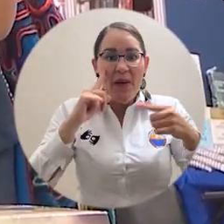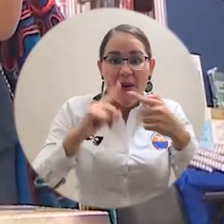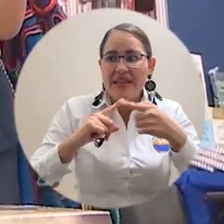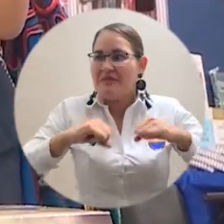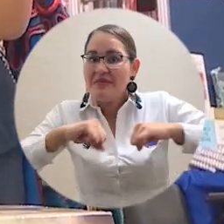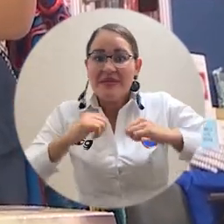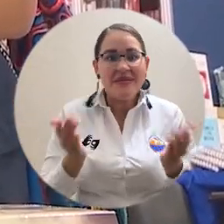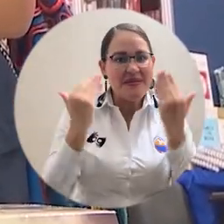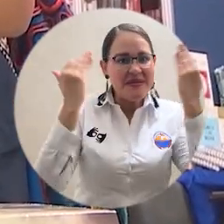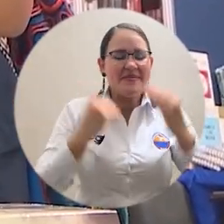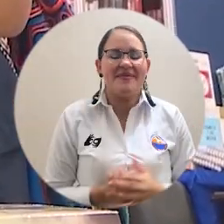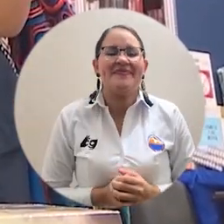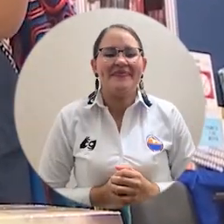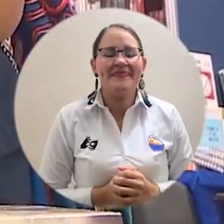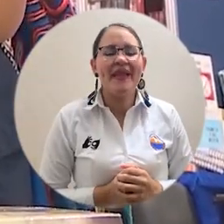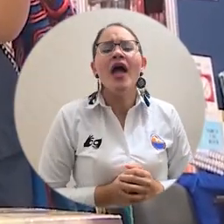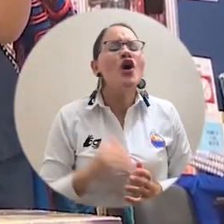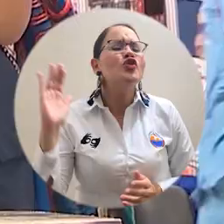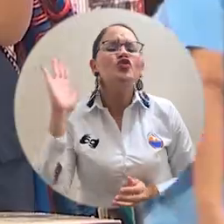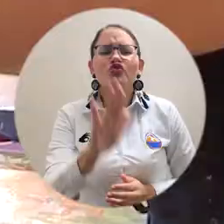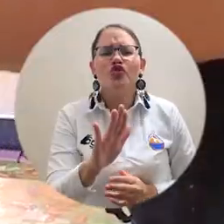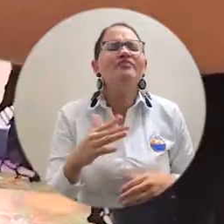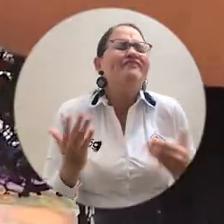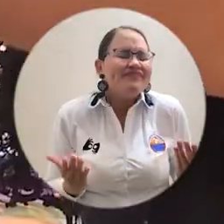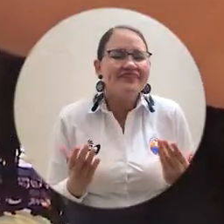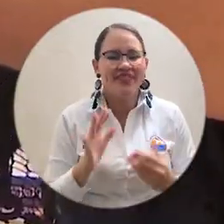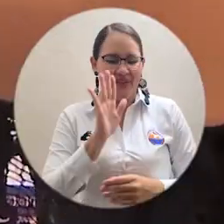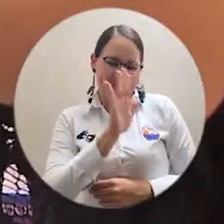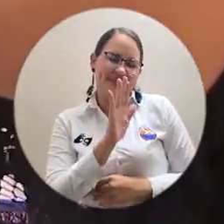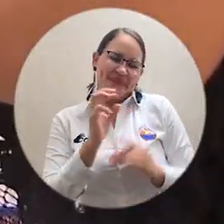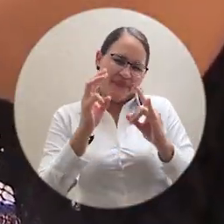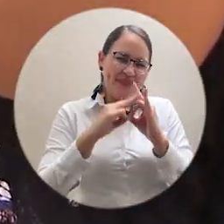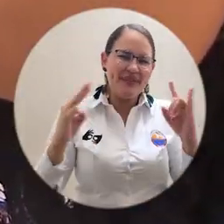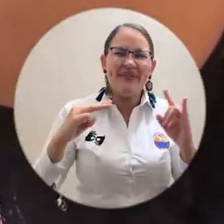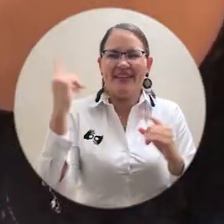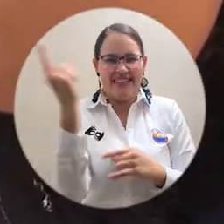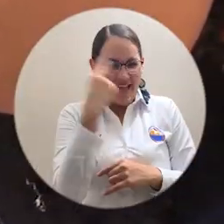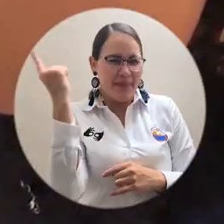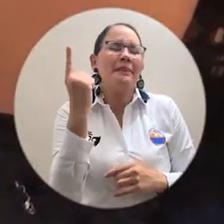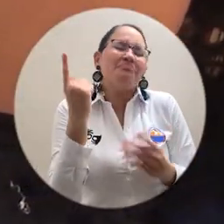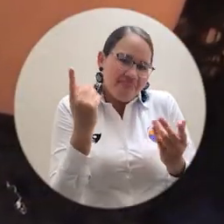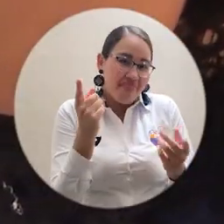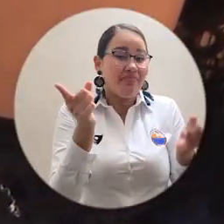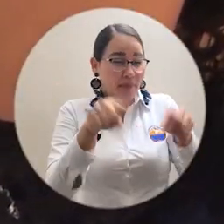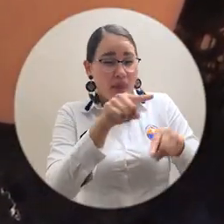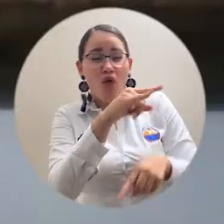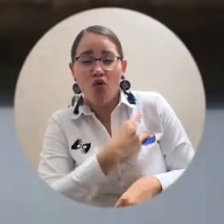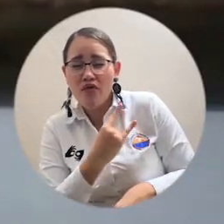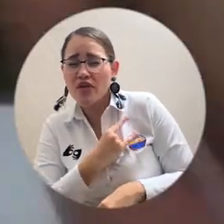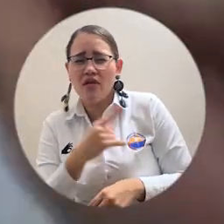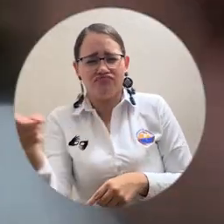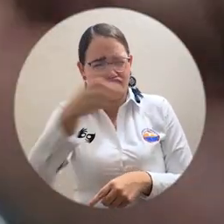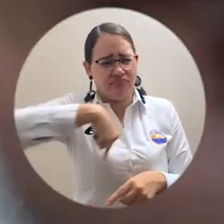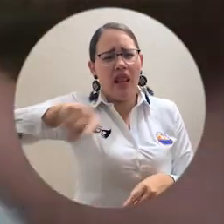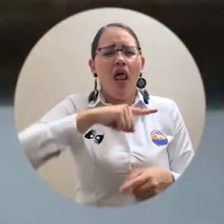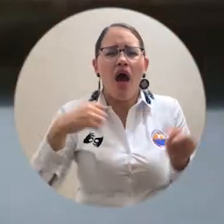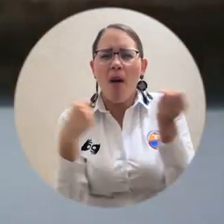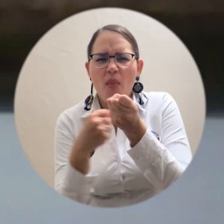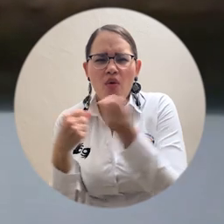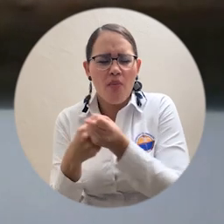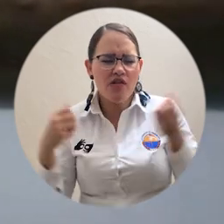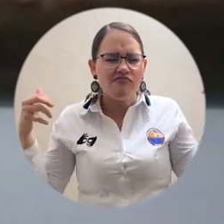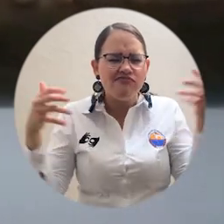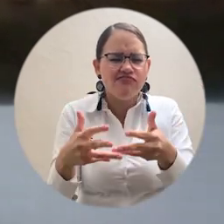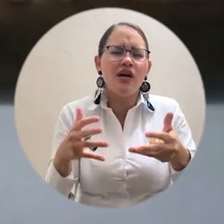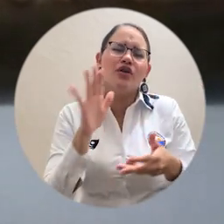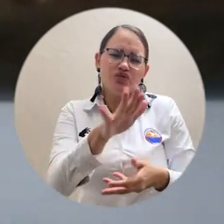la comercialización y la distribución de esos libros. Estas son iniciativas desde la academia de las universidades para poder contribuir y aportar ese granito